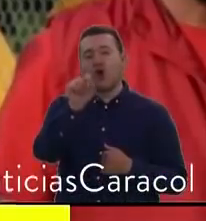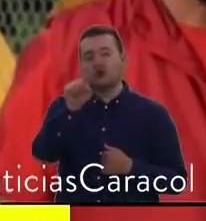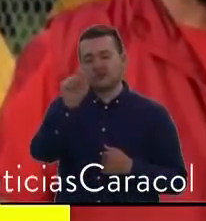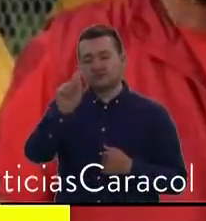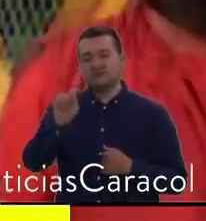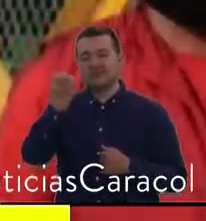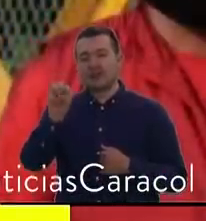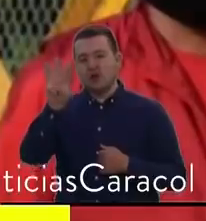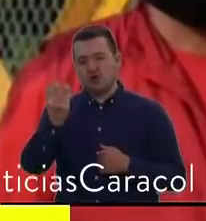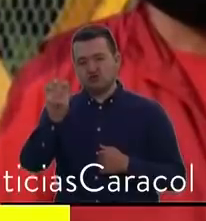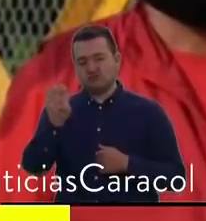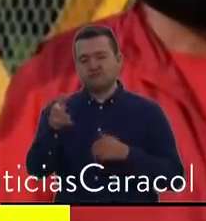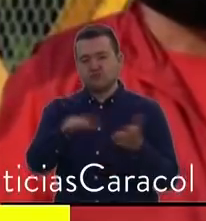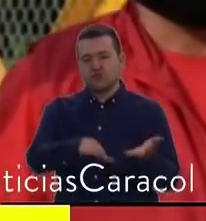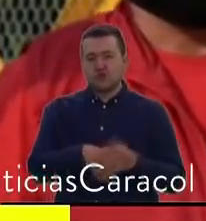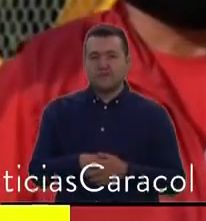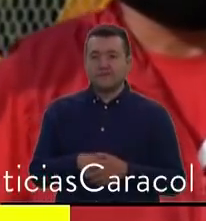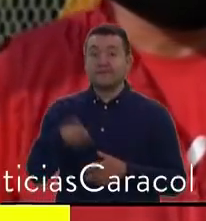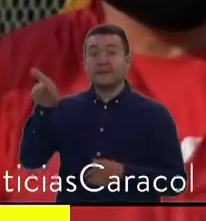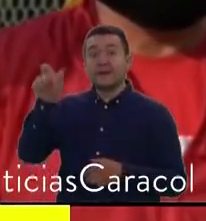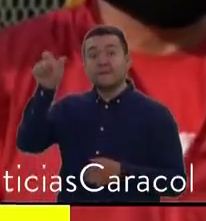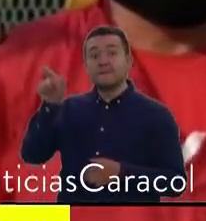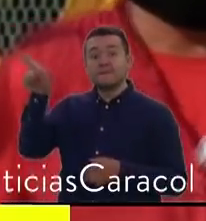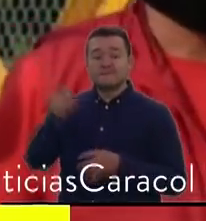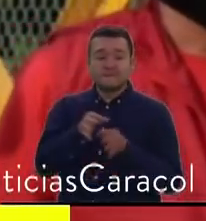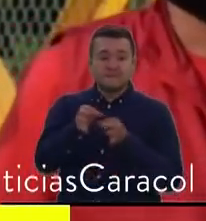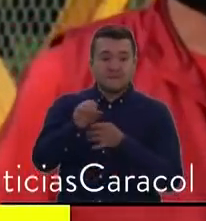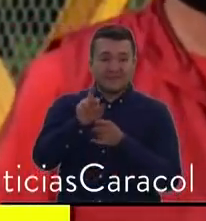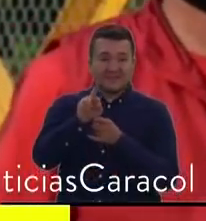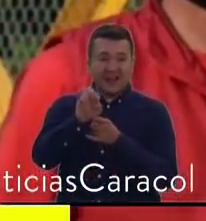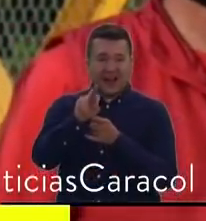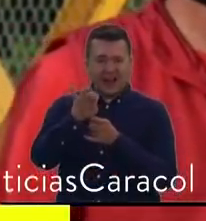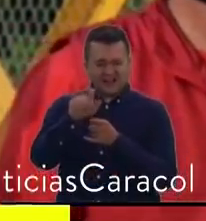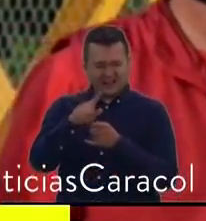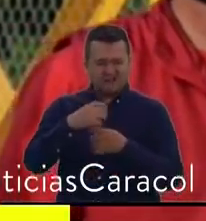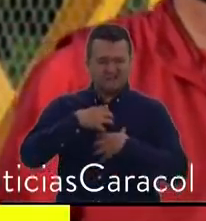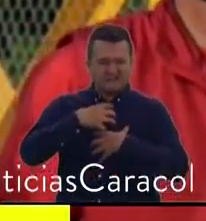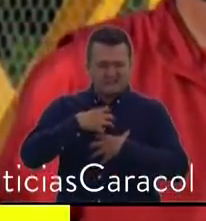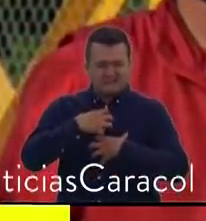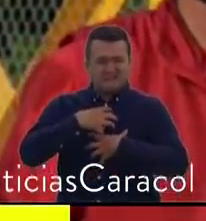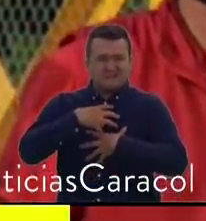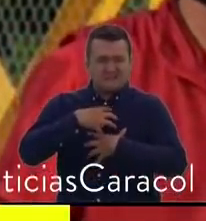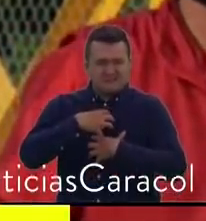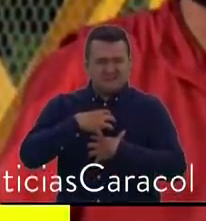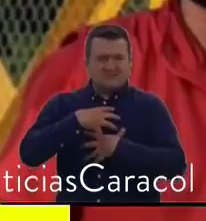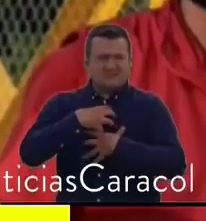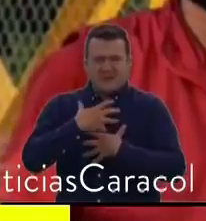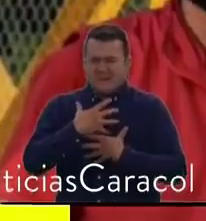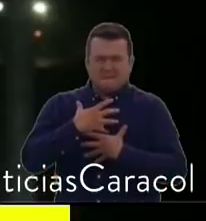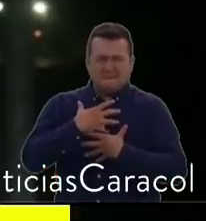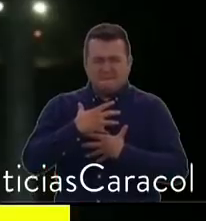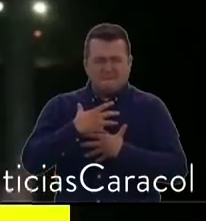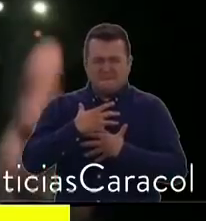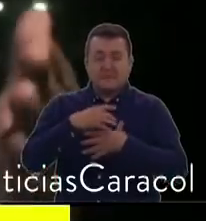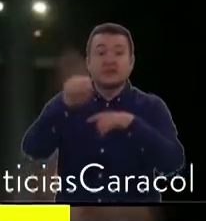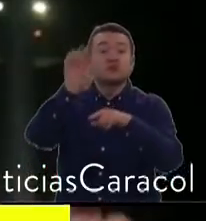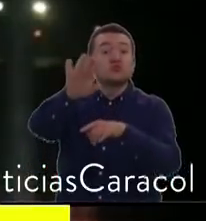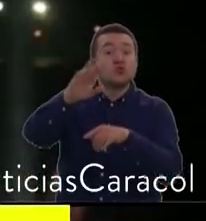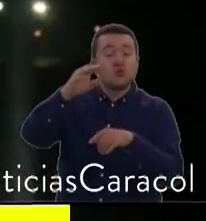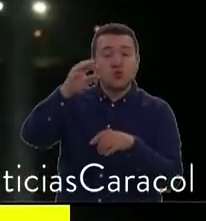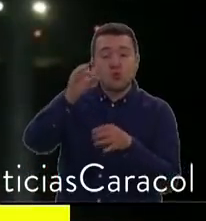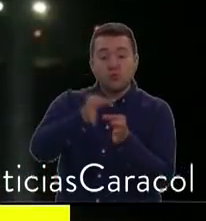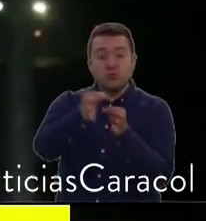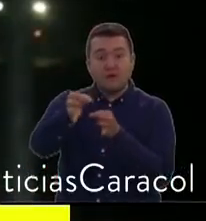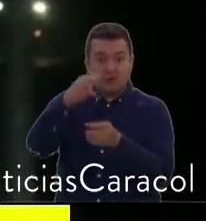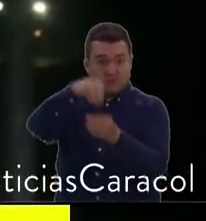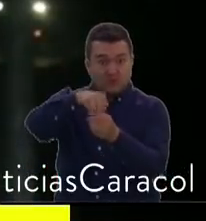El alcalde fue atendido en Tarazá por problemas respiratorios, pero requirió traslado a un hospital de mayor complejidad en Medellín el 5 de